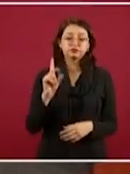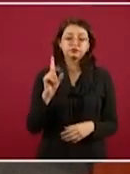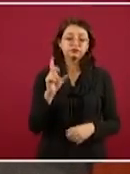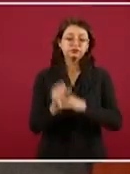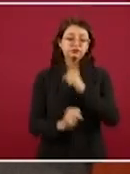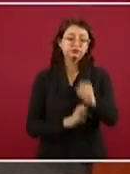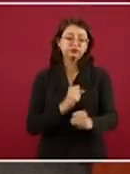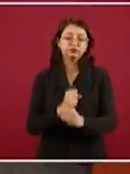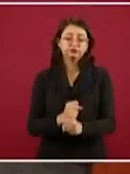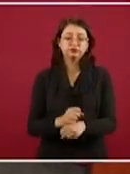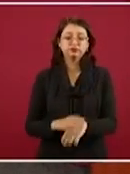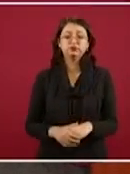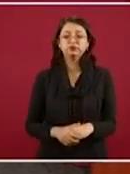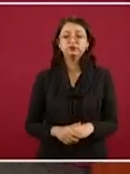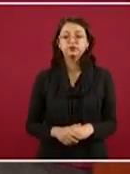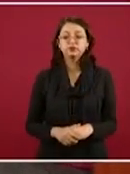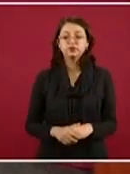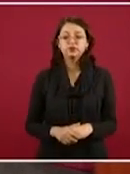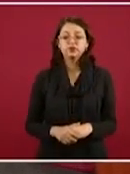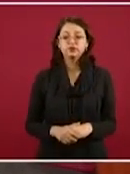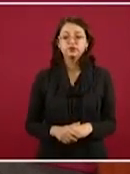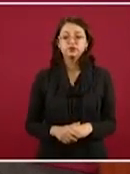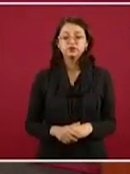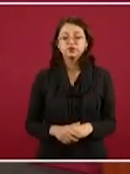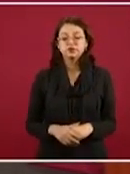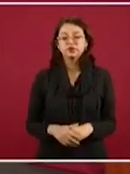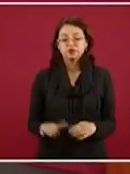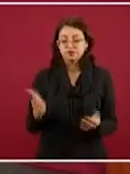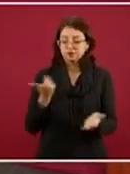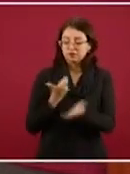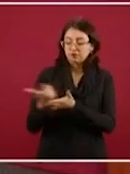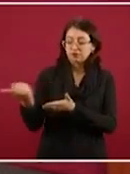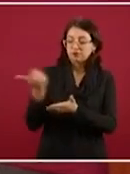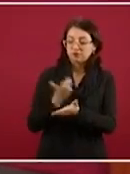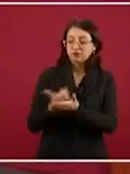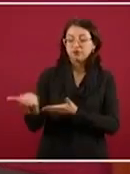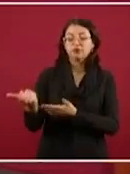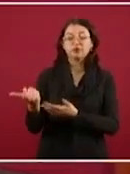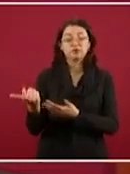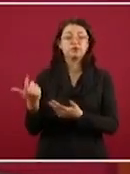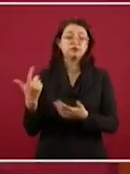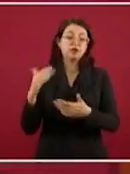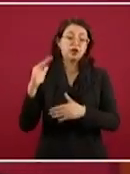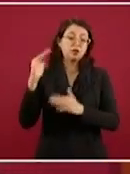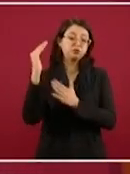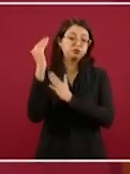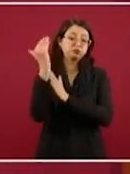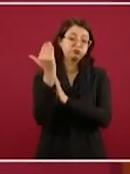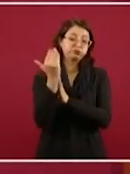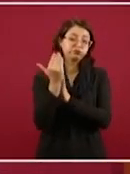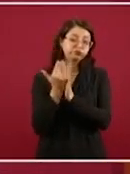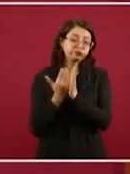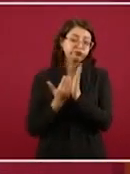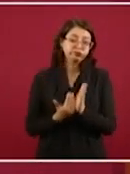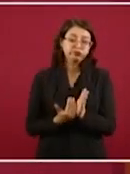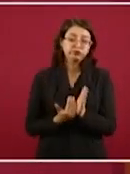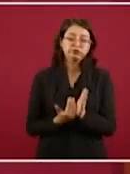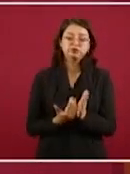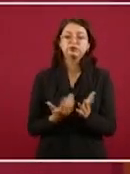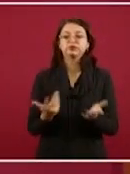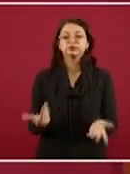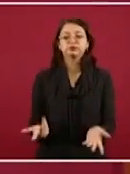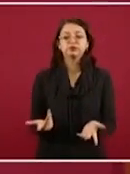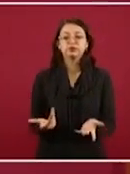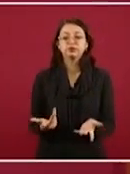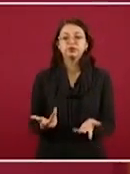años. Eso es lo que ha perdido el salario mínimo. Entonces, no se puede recuperar